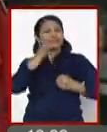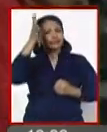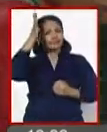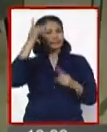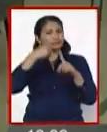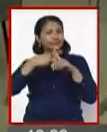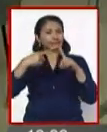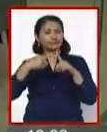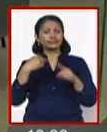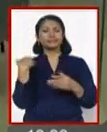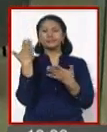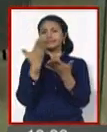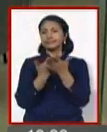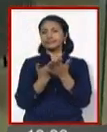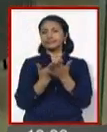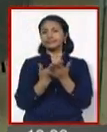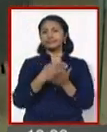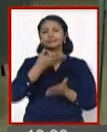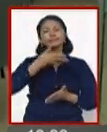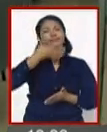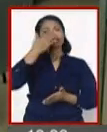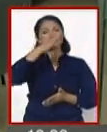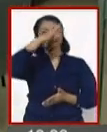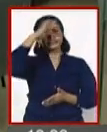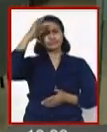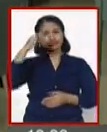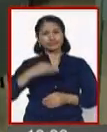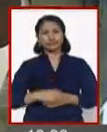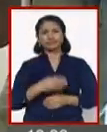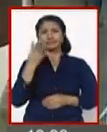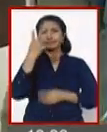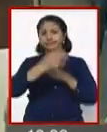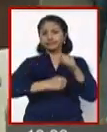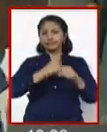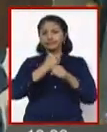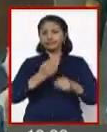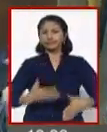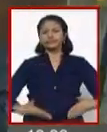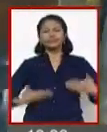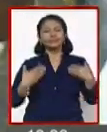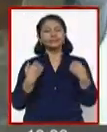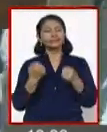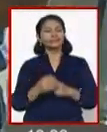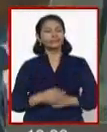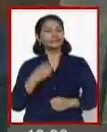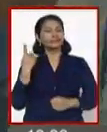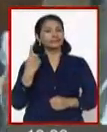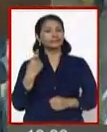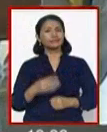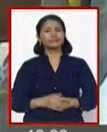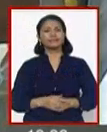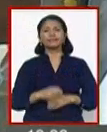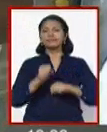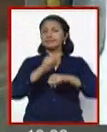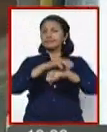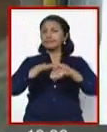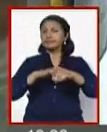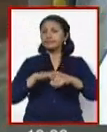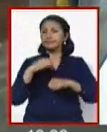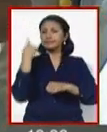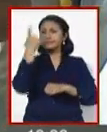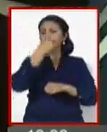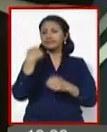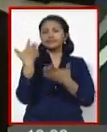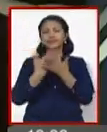padrastro cuando la sindicada llegaba a su casa con aliento alcohólico. Con los 4 años que vivió con él, siempre le arañaba, se